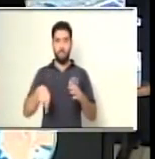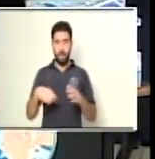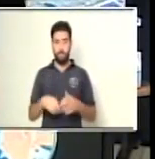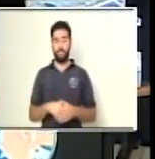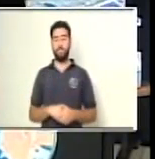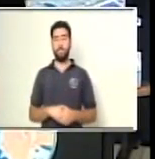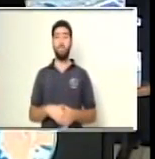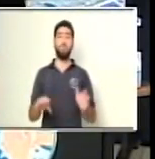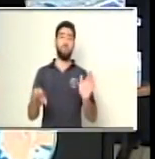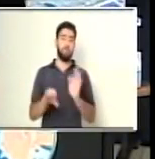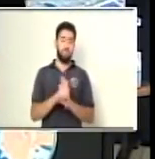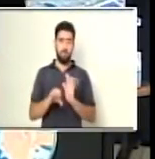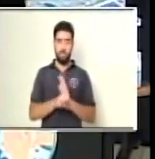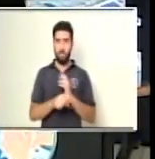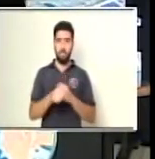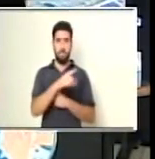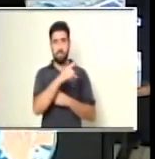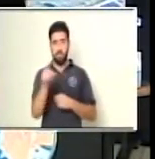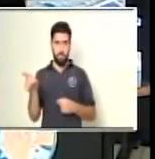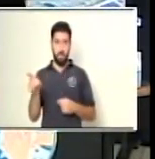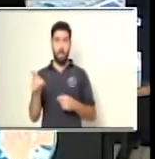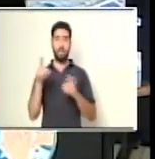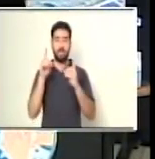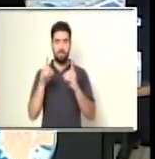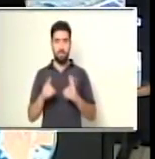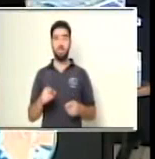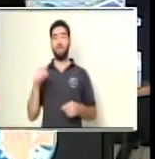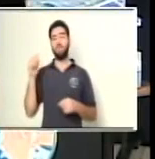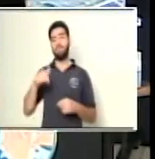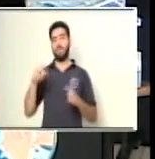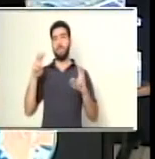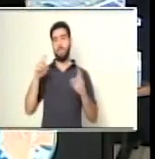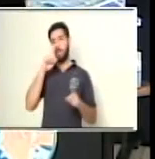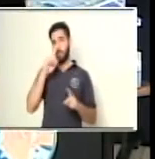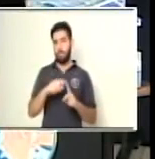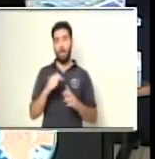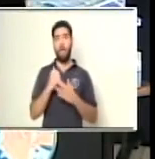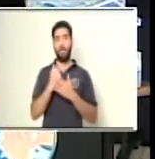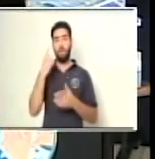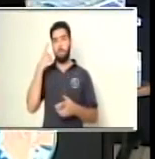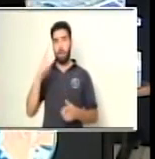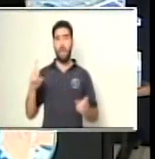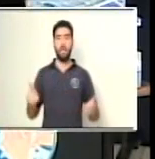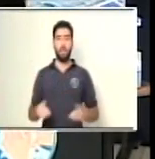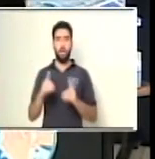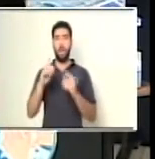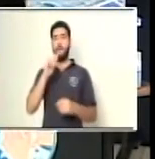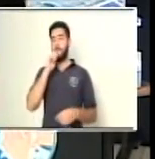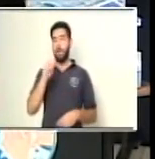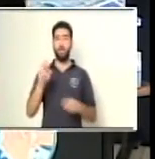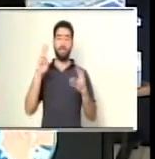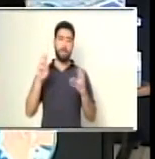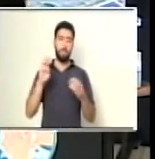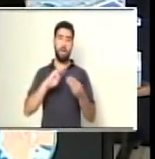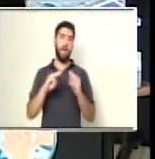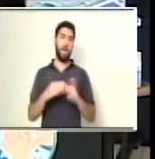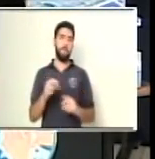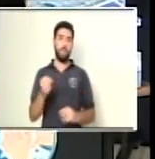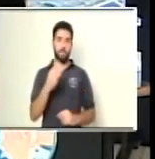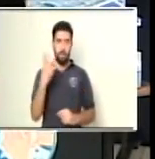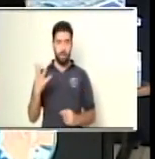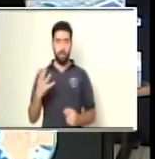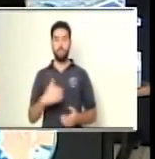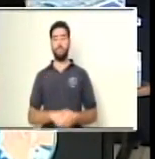con discapacidad, en este tema le ayudará a ejercitar habilidades y destrezas como la atención, memoria y habilidad